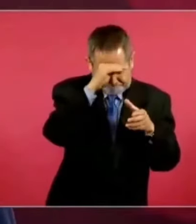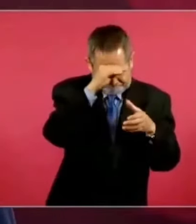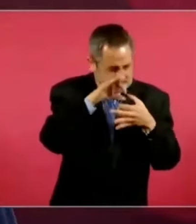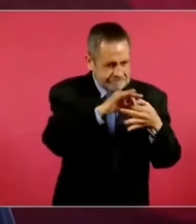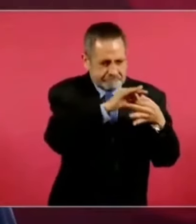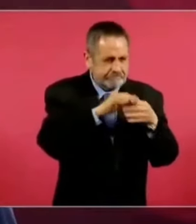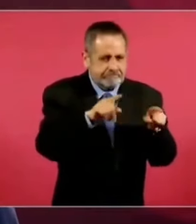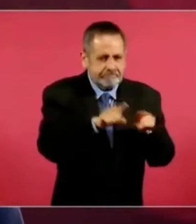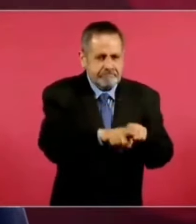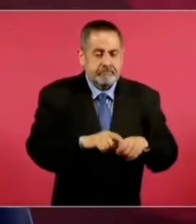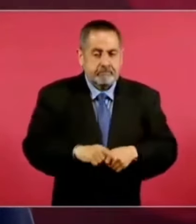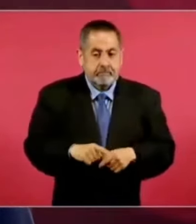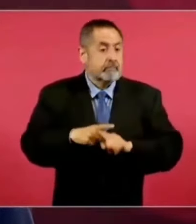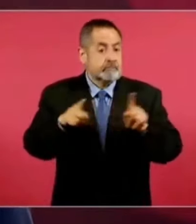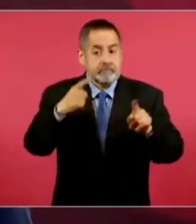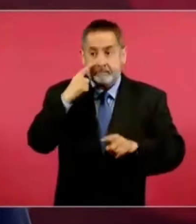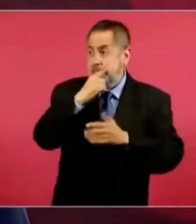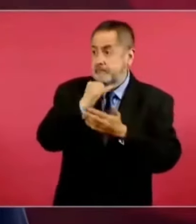Un demócrata no.